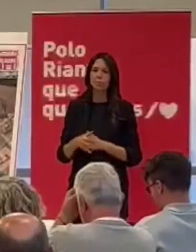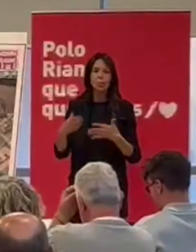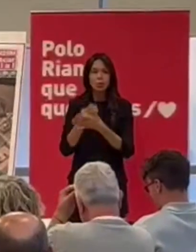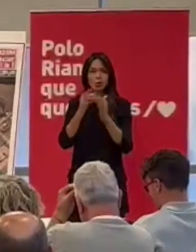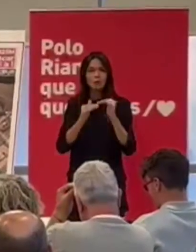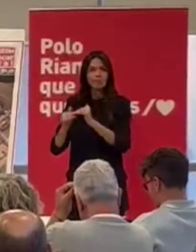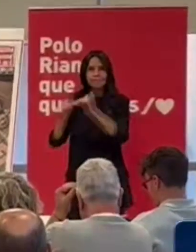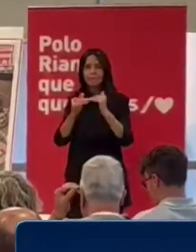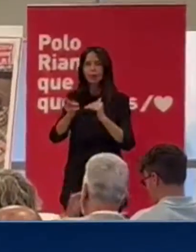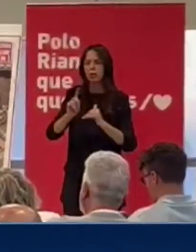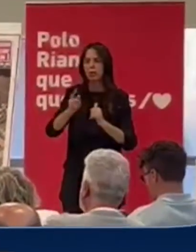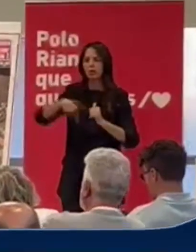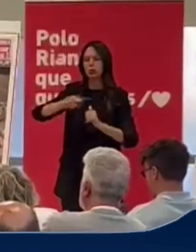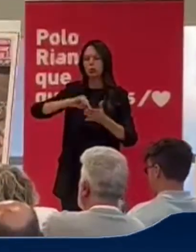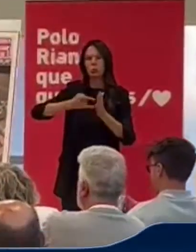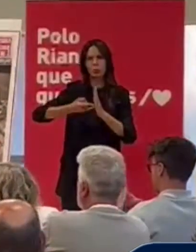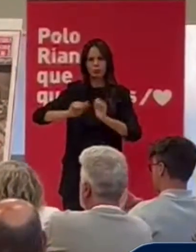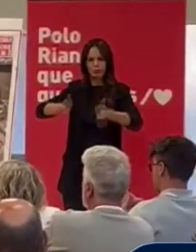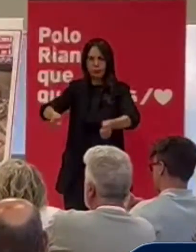iguais. Empezamos este proxecto